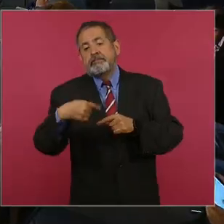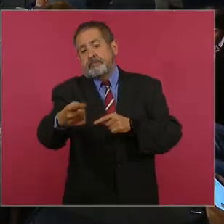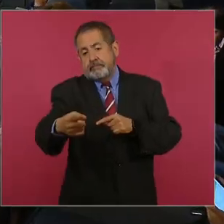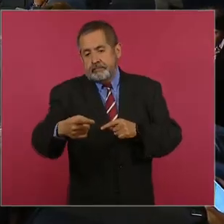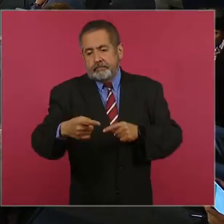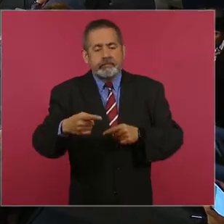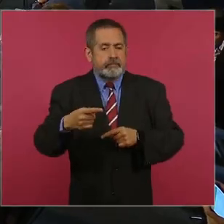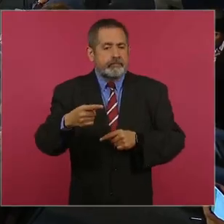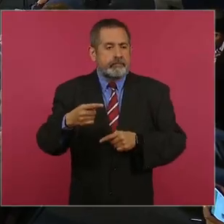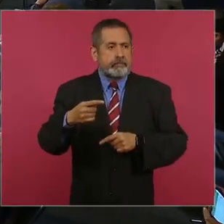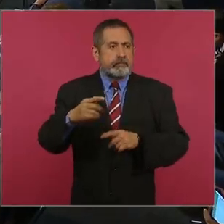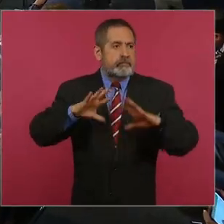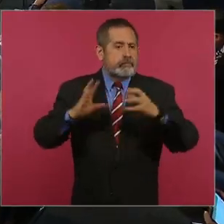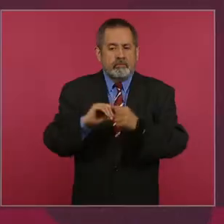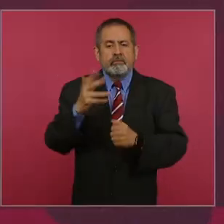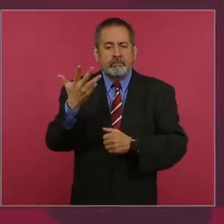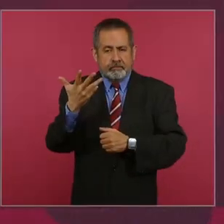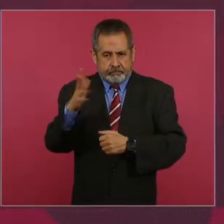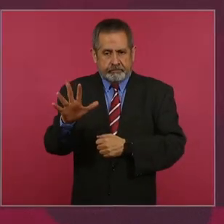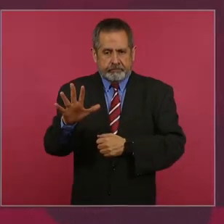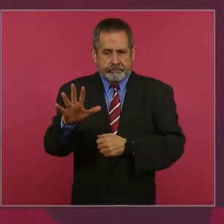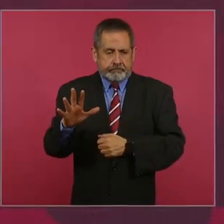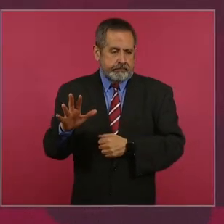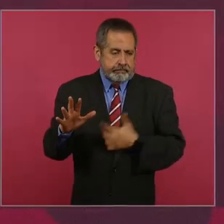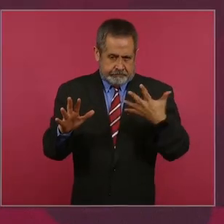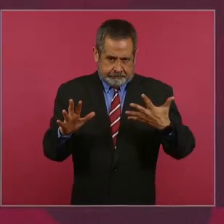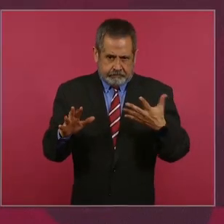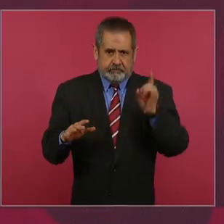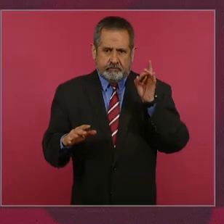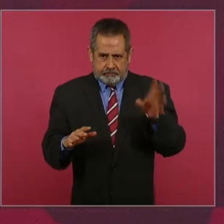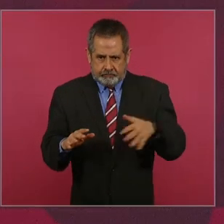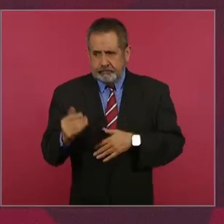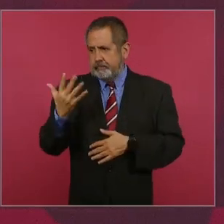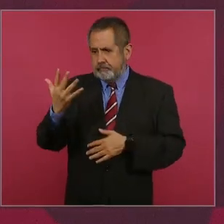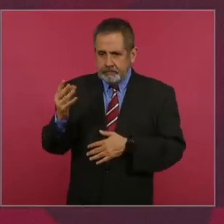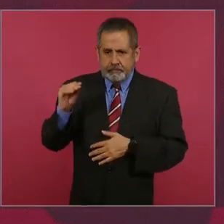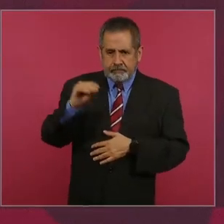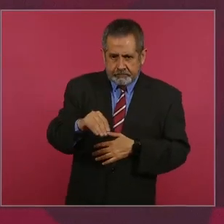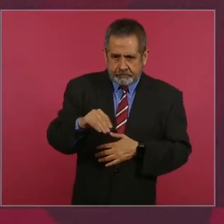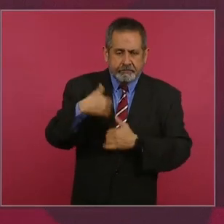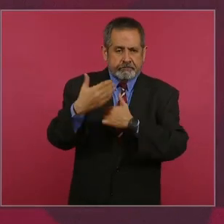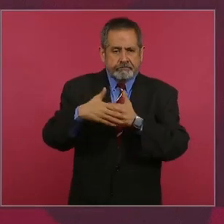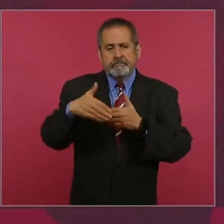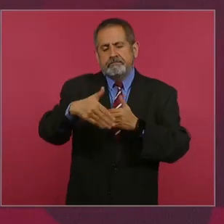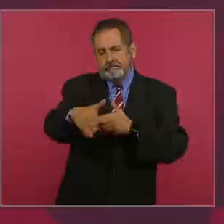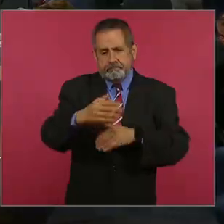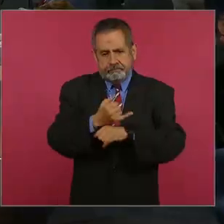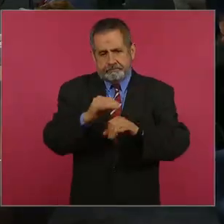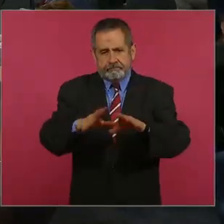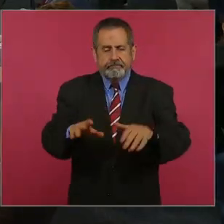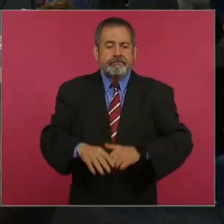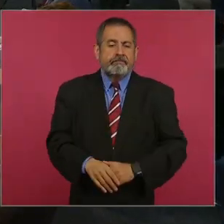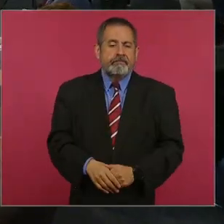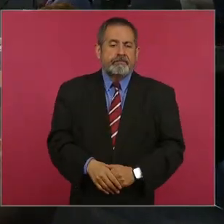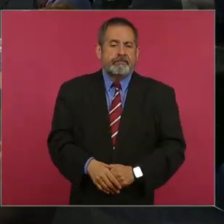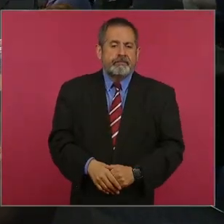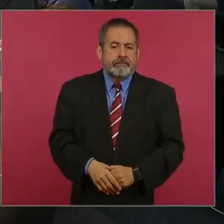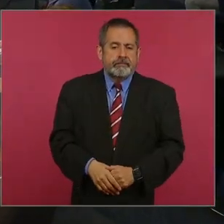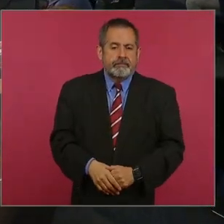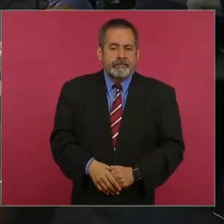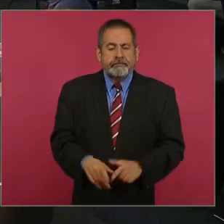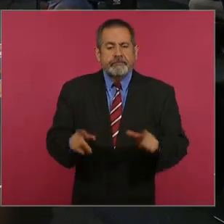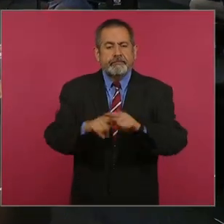otros cinco son diez polos de desarrollo esa es la información que puedo darte bueno